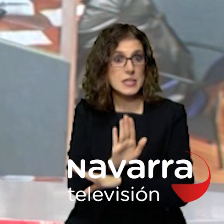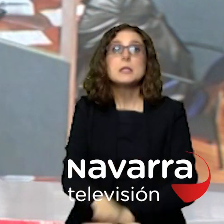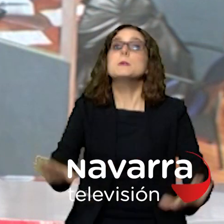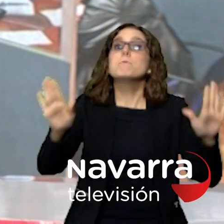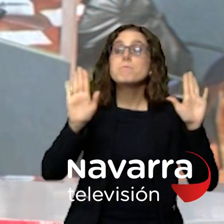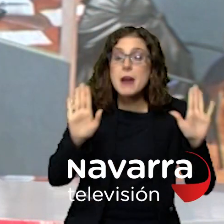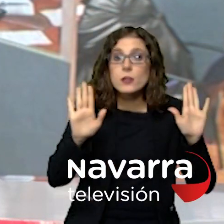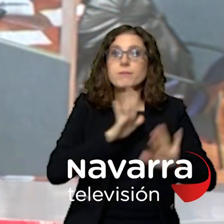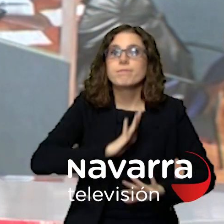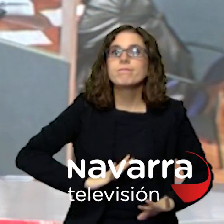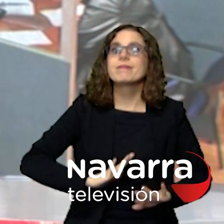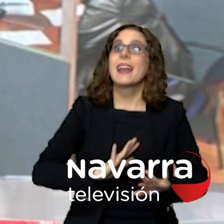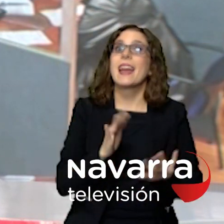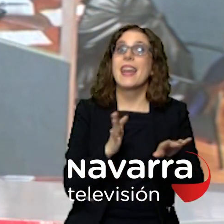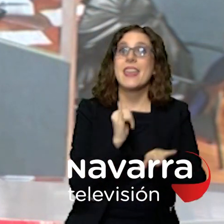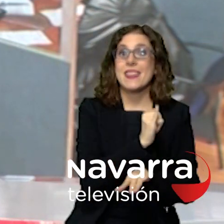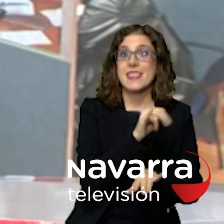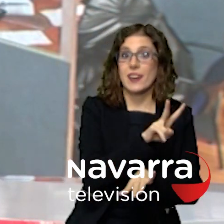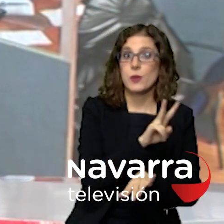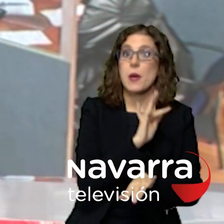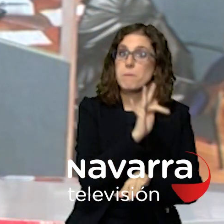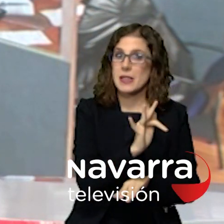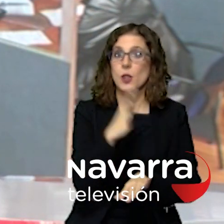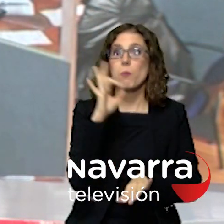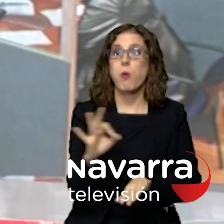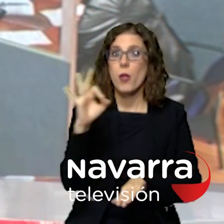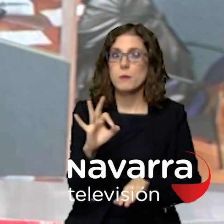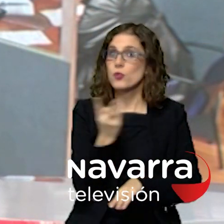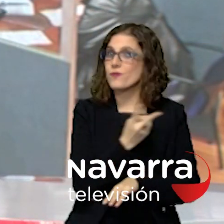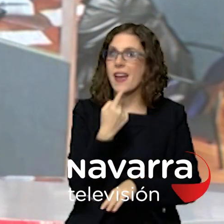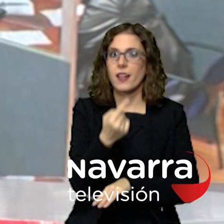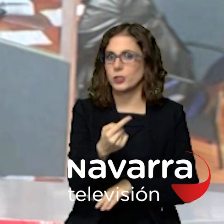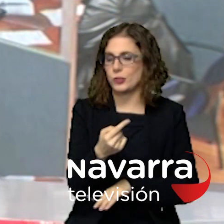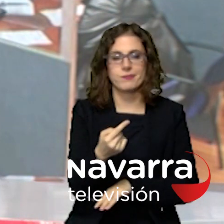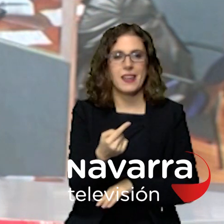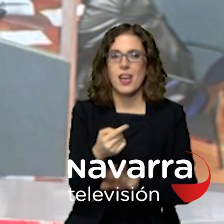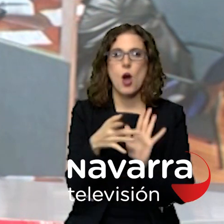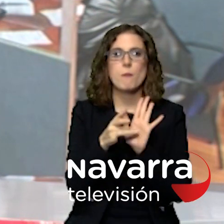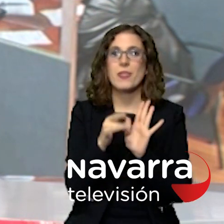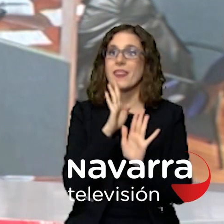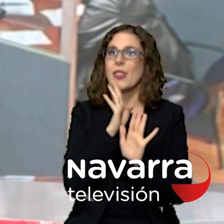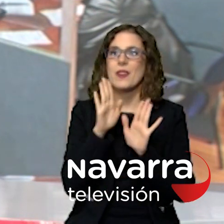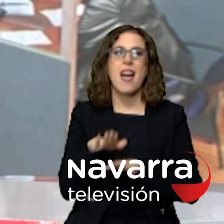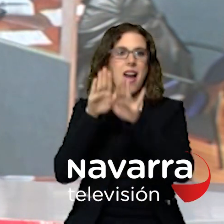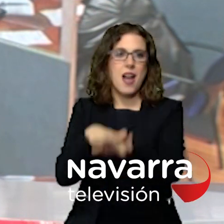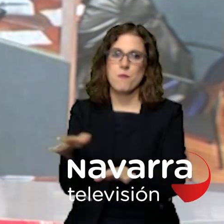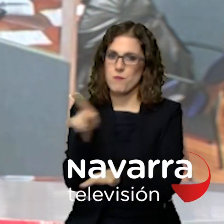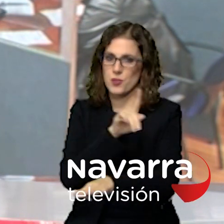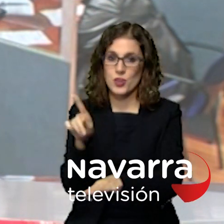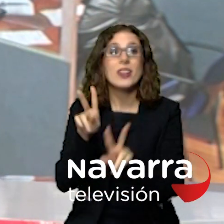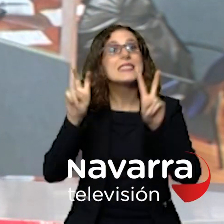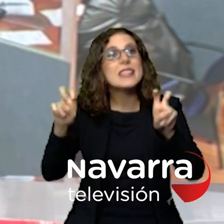que dos de ellos, Podemos e Izquierda Esquerra, ya han dicho que no apoyarán la modificación del impuesto sobre el patrimonio empresarial. Podemos